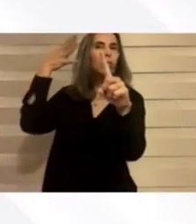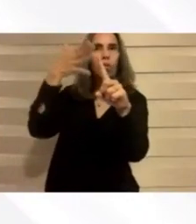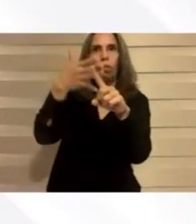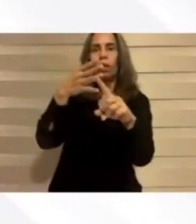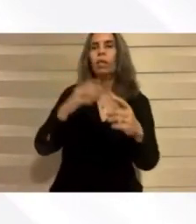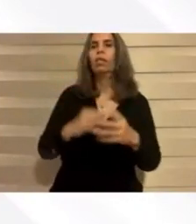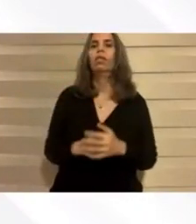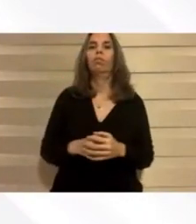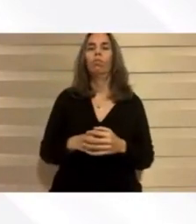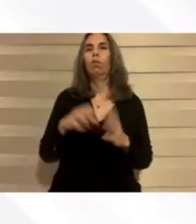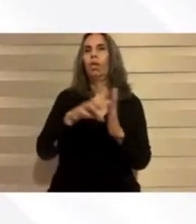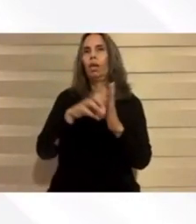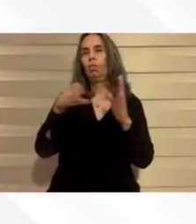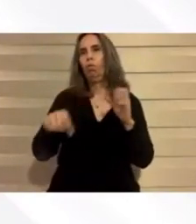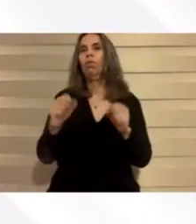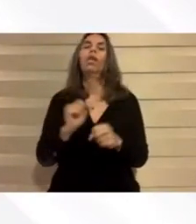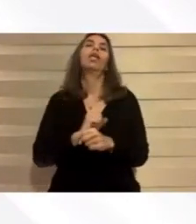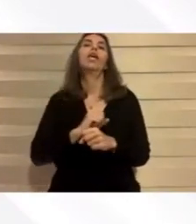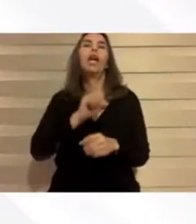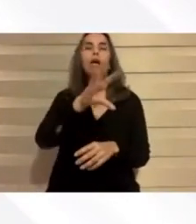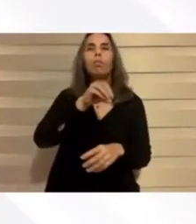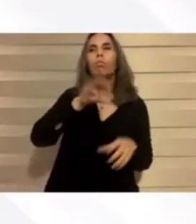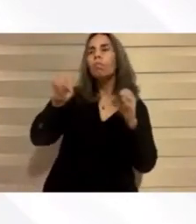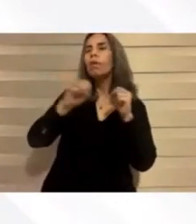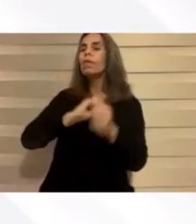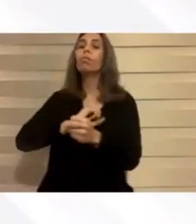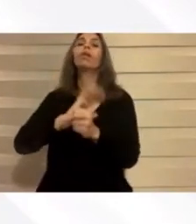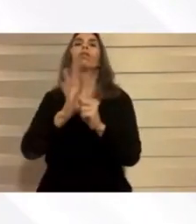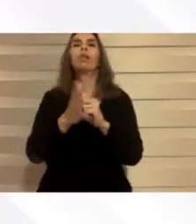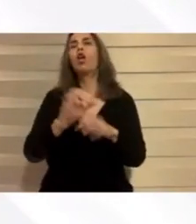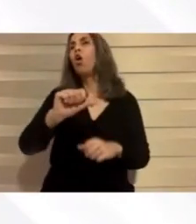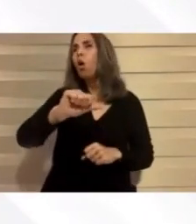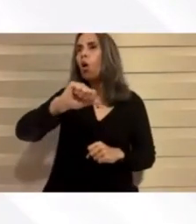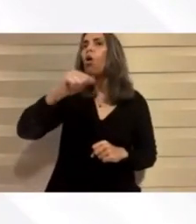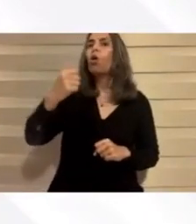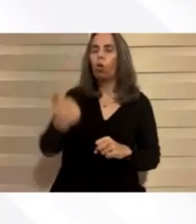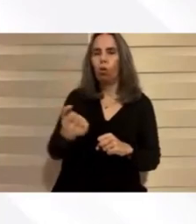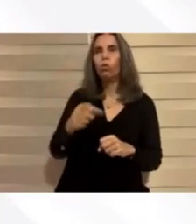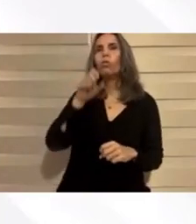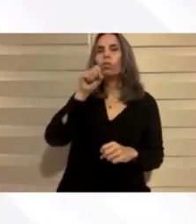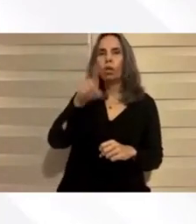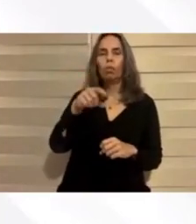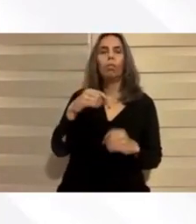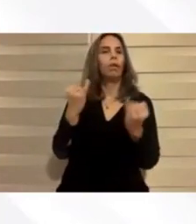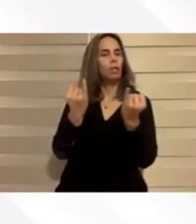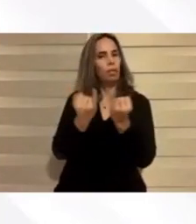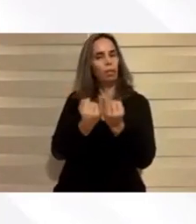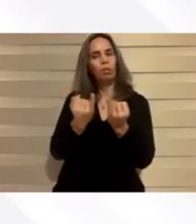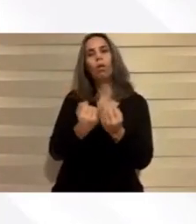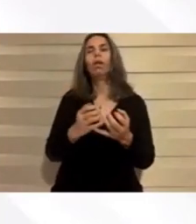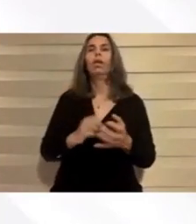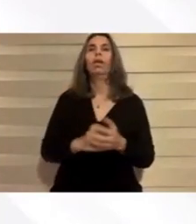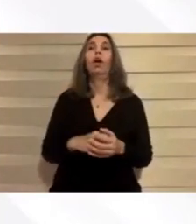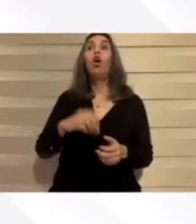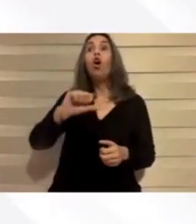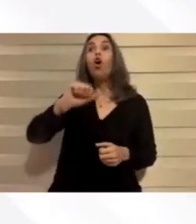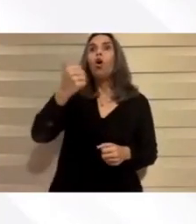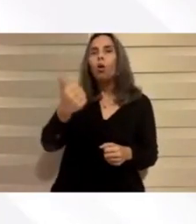este momento de la pandemia del COVID-19, sino otros no menos importantes como son el cambio